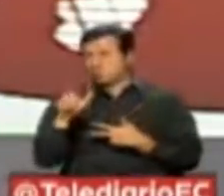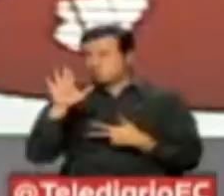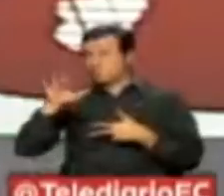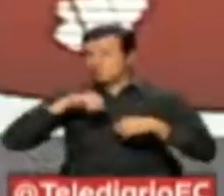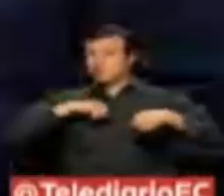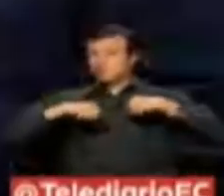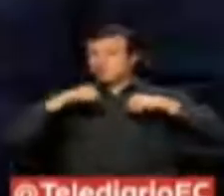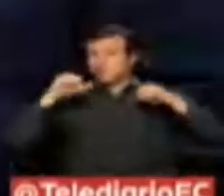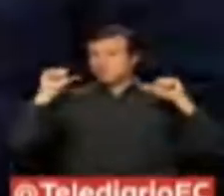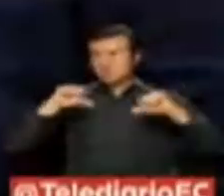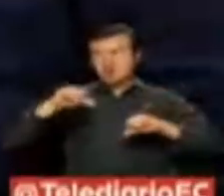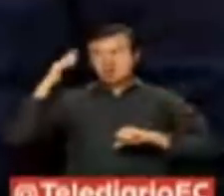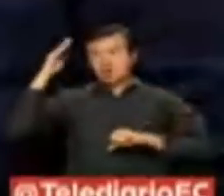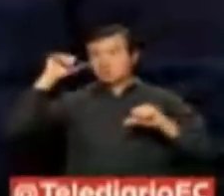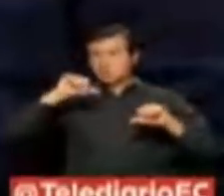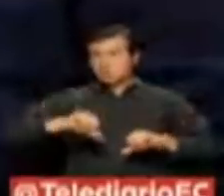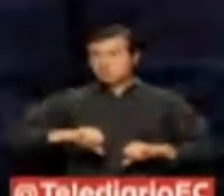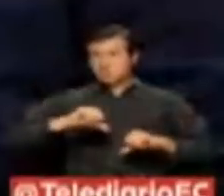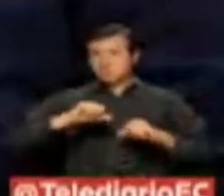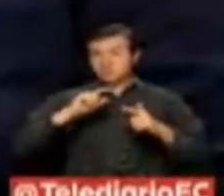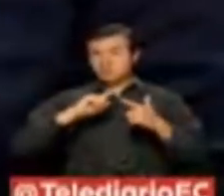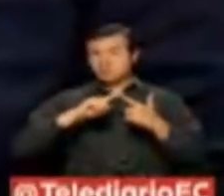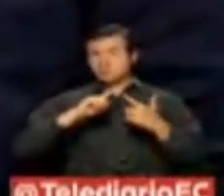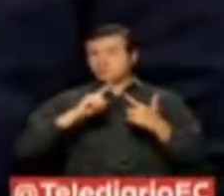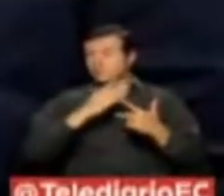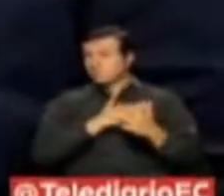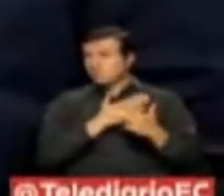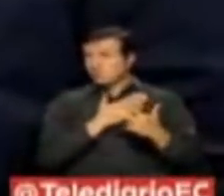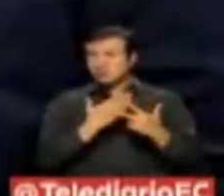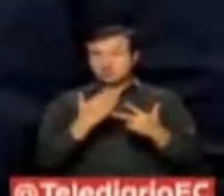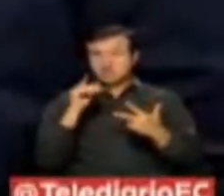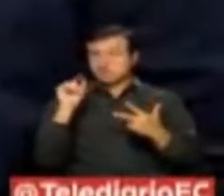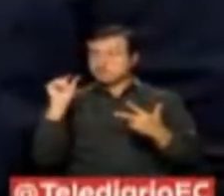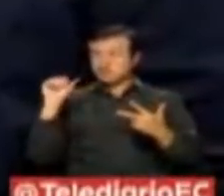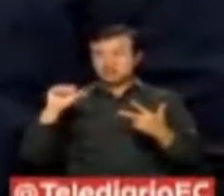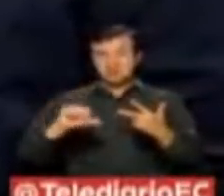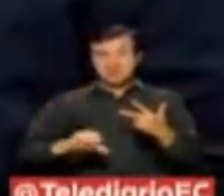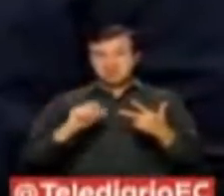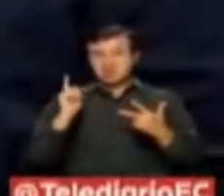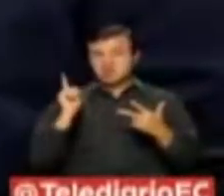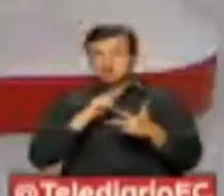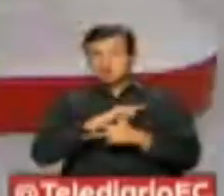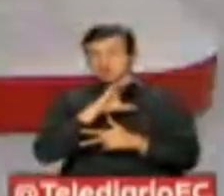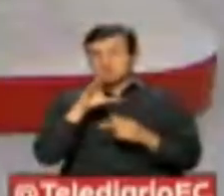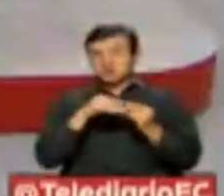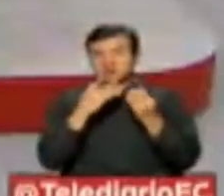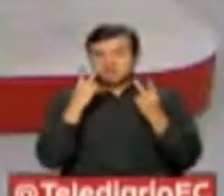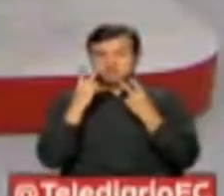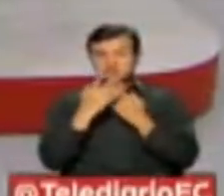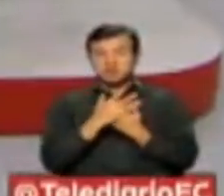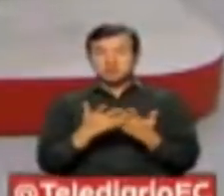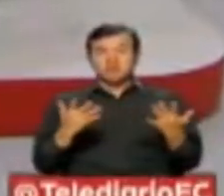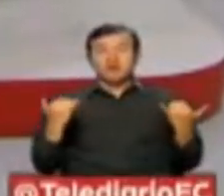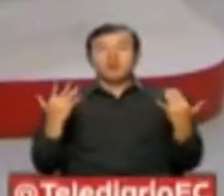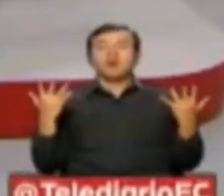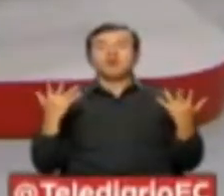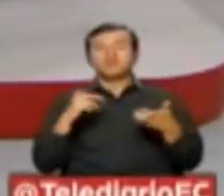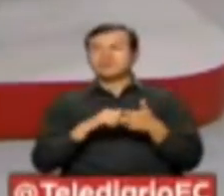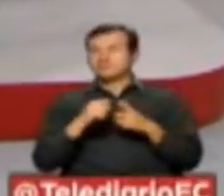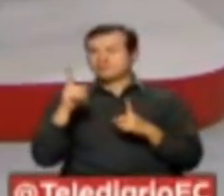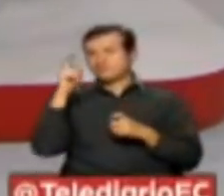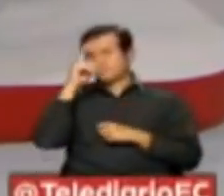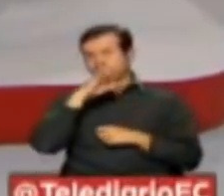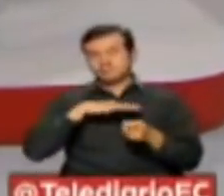gestión muy bajas para el alcalde y cifras de credibilidad también muy bajas para el dicho esto lo que estamos viviendo es un momento de lesión